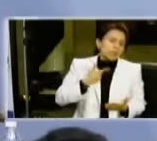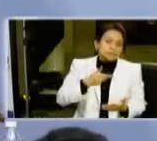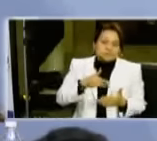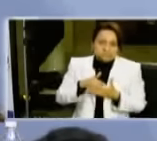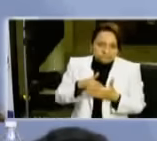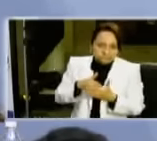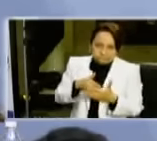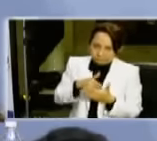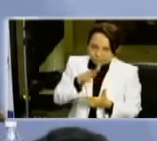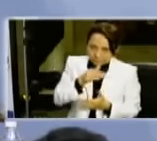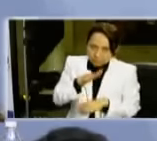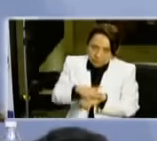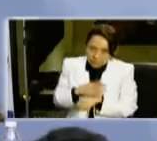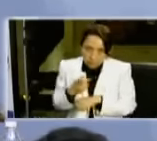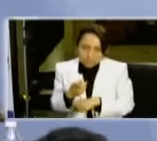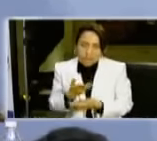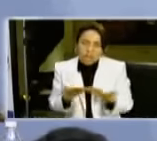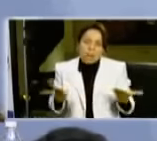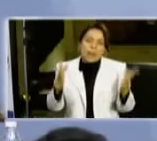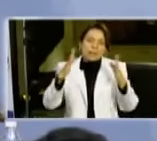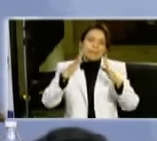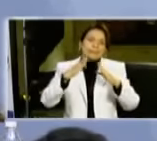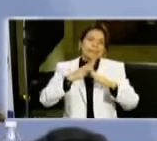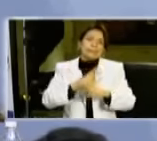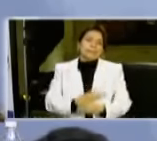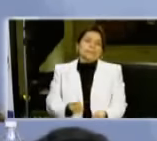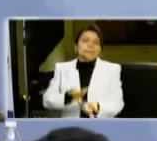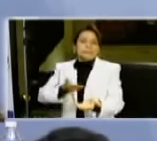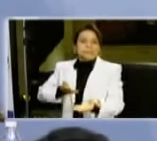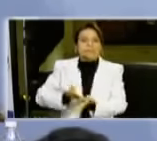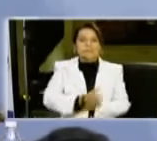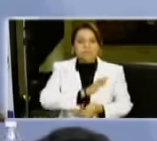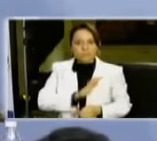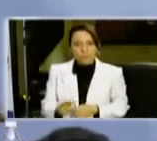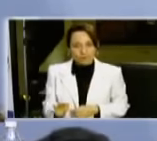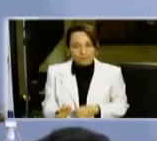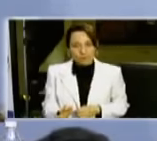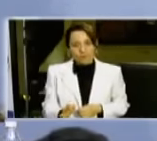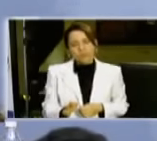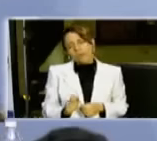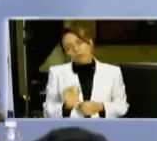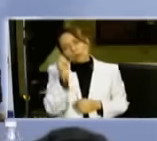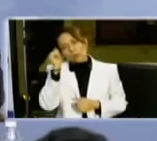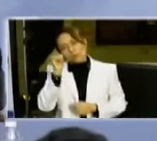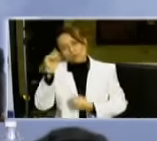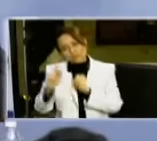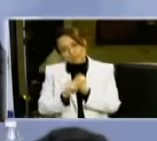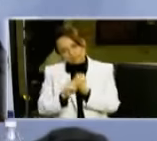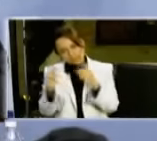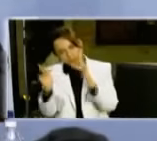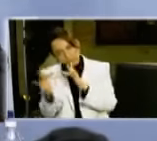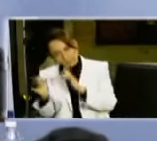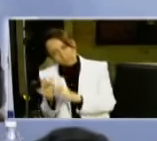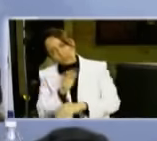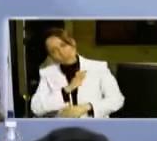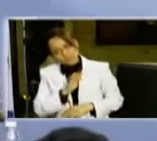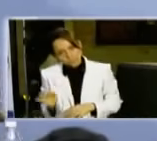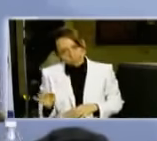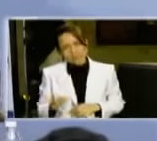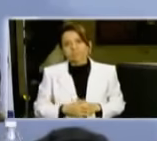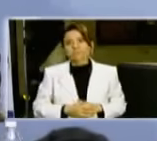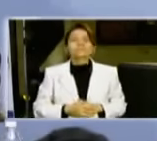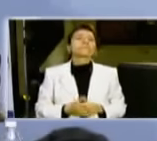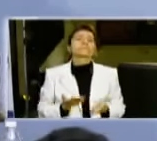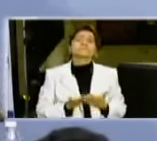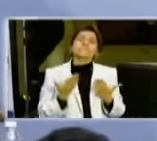el sistema, lograr dentro de él tener un peso mucho mayor que el que hemos tenido hasta ahora. Respecto al tema, yo no